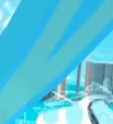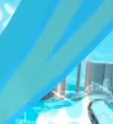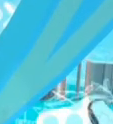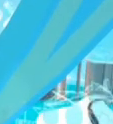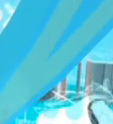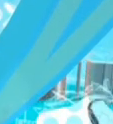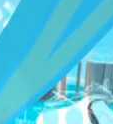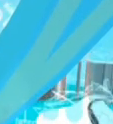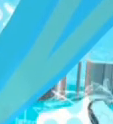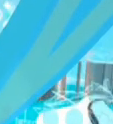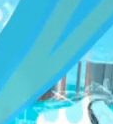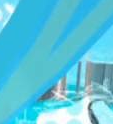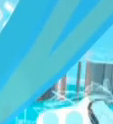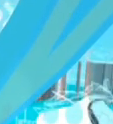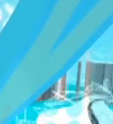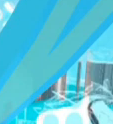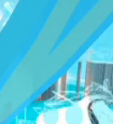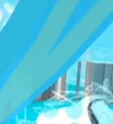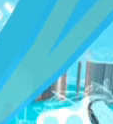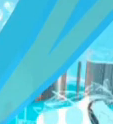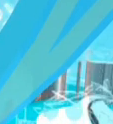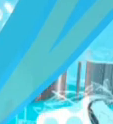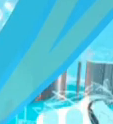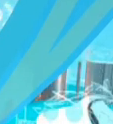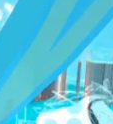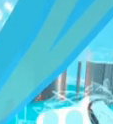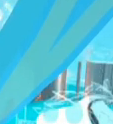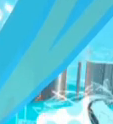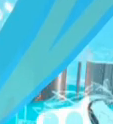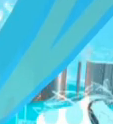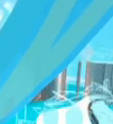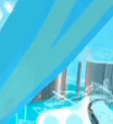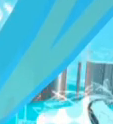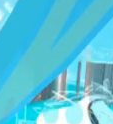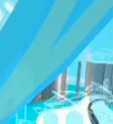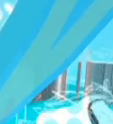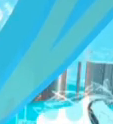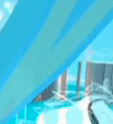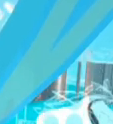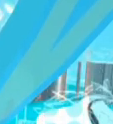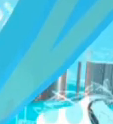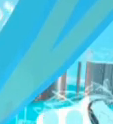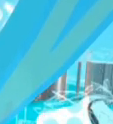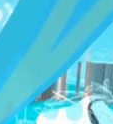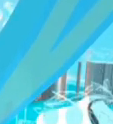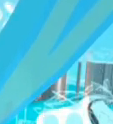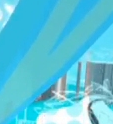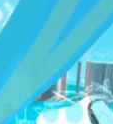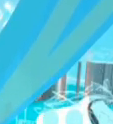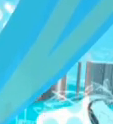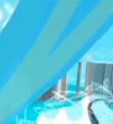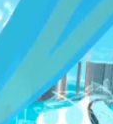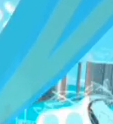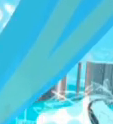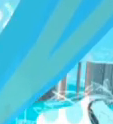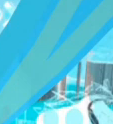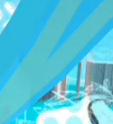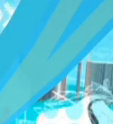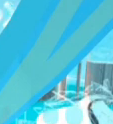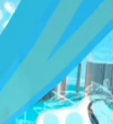Sin duda, la crisis que está enfrentando el Poder Judicial es la más grave desde que tiene la configuración actual de la Constitución